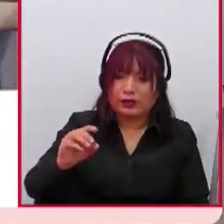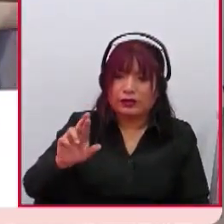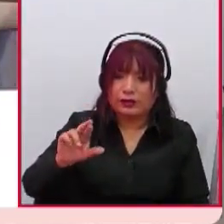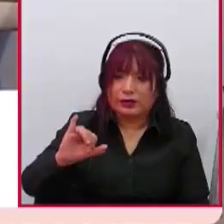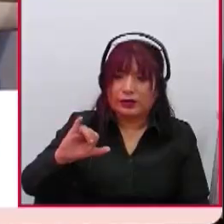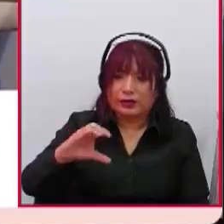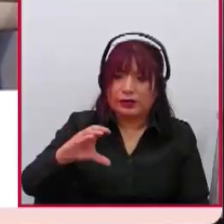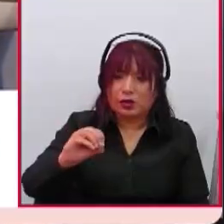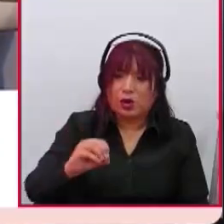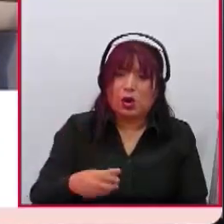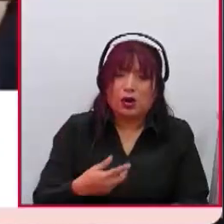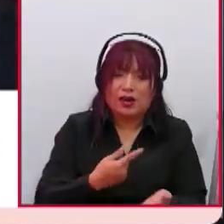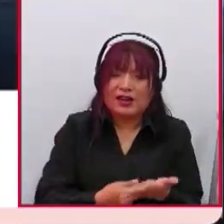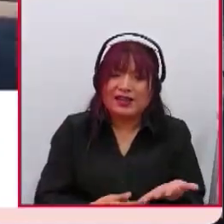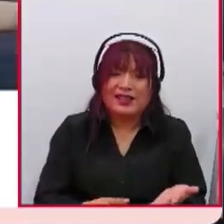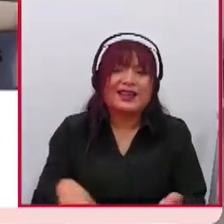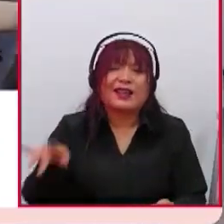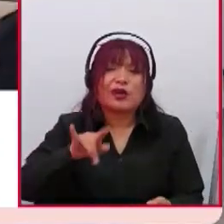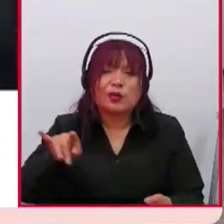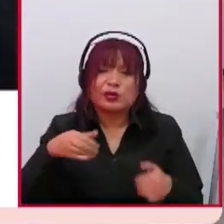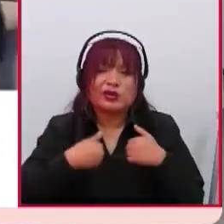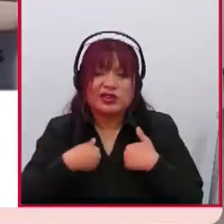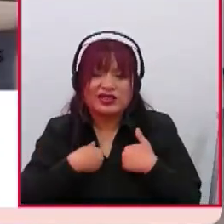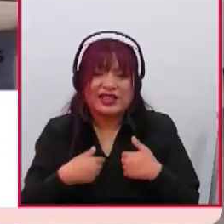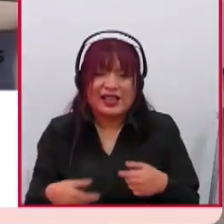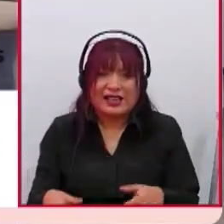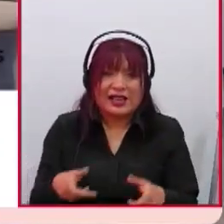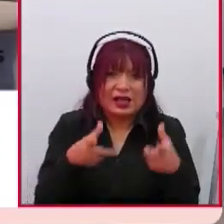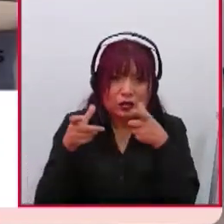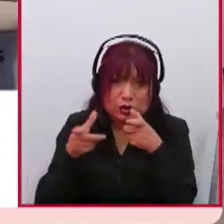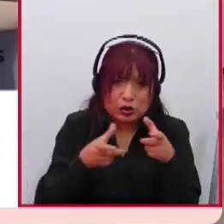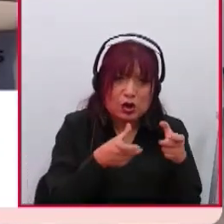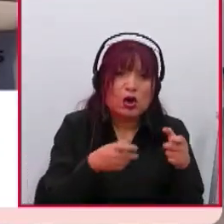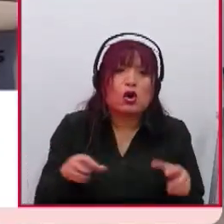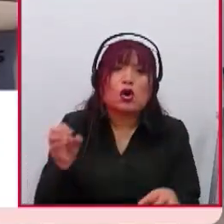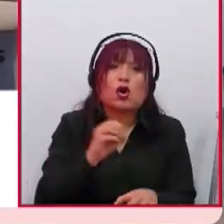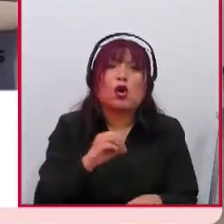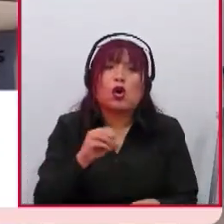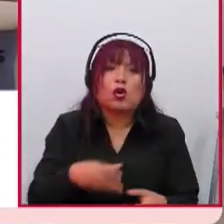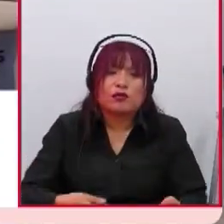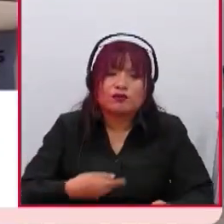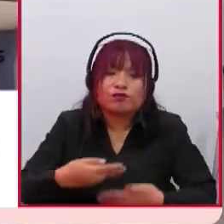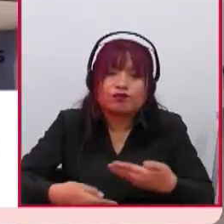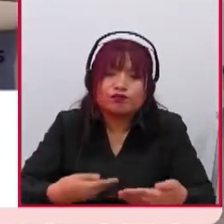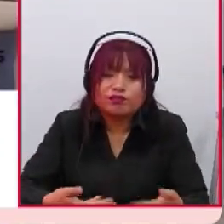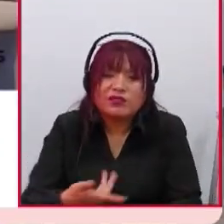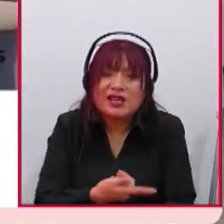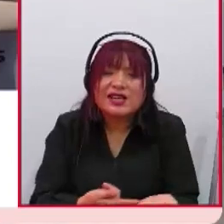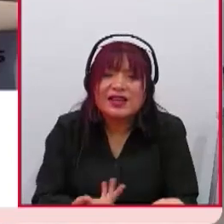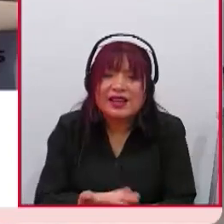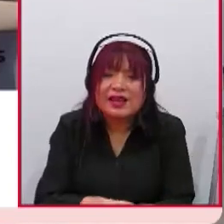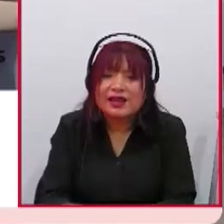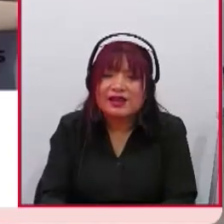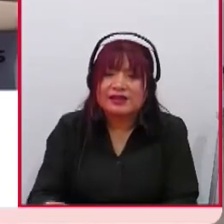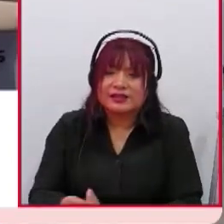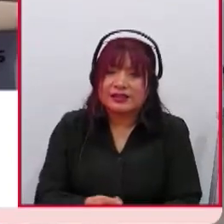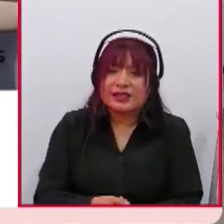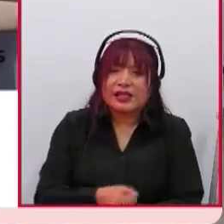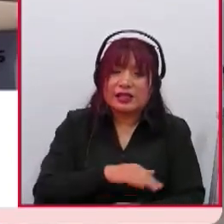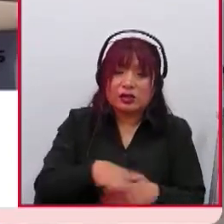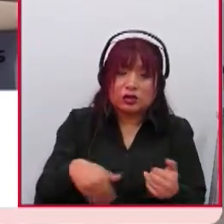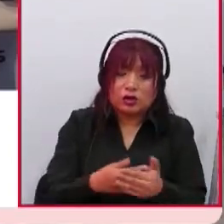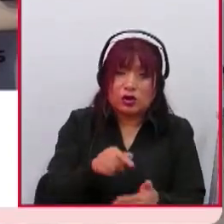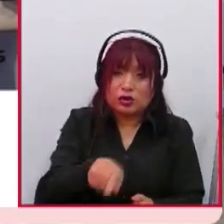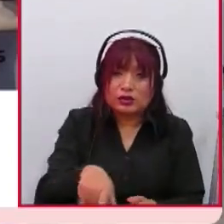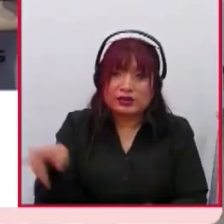control y en, digamos, poder producir un concentrado de la calidad que usted